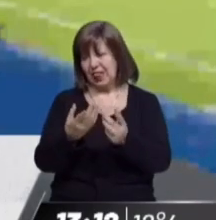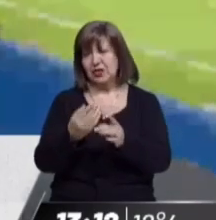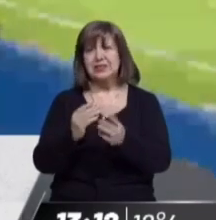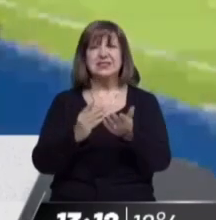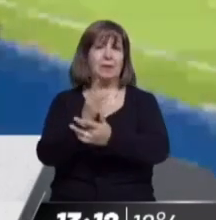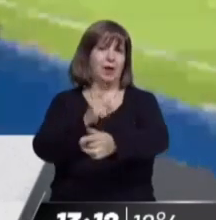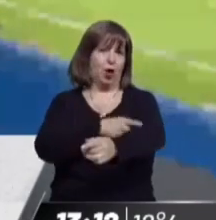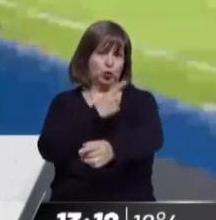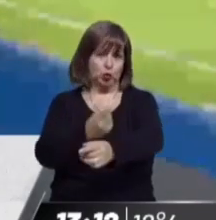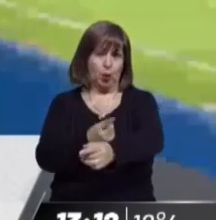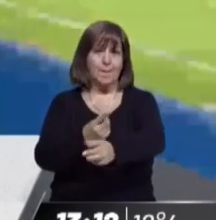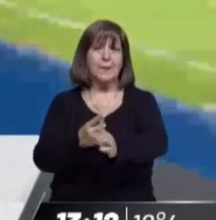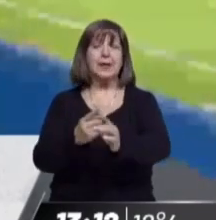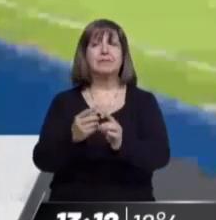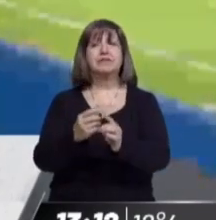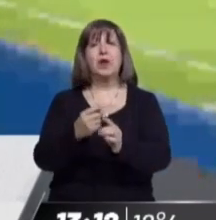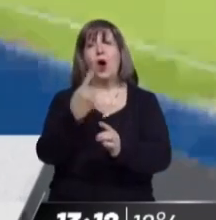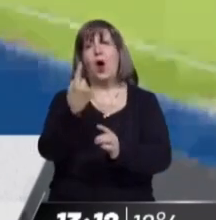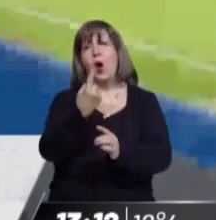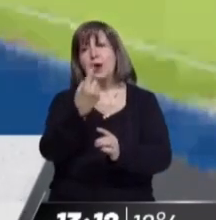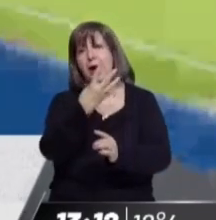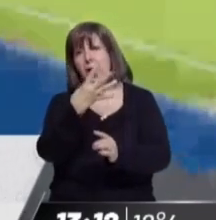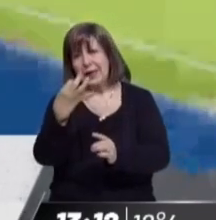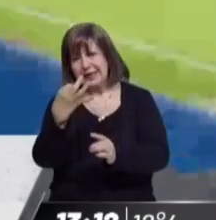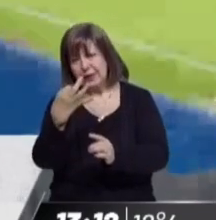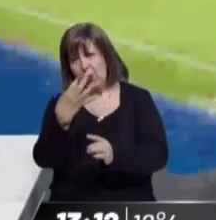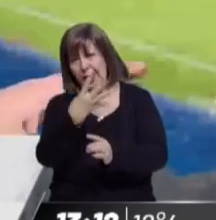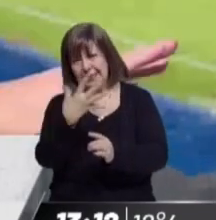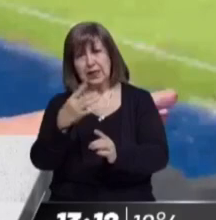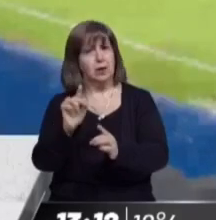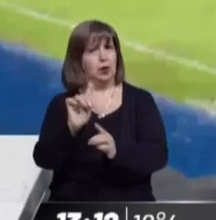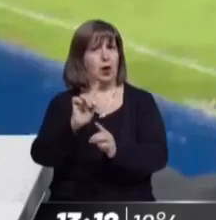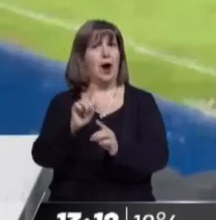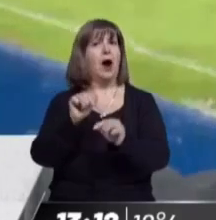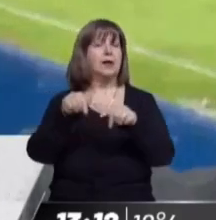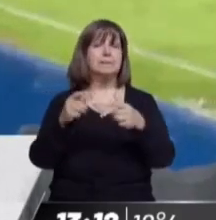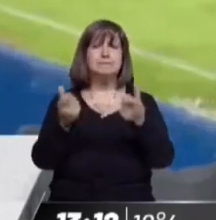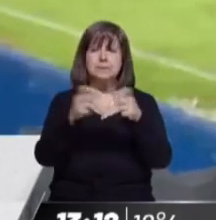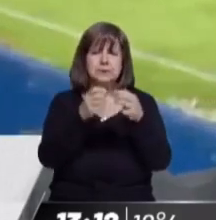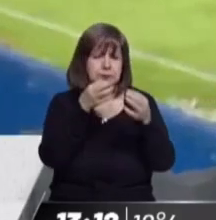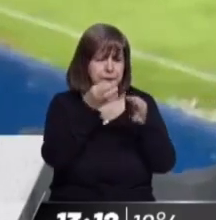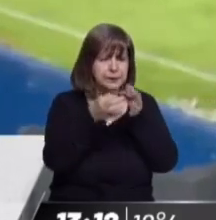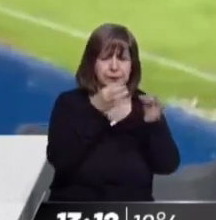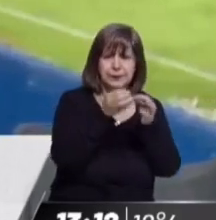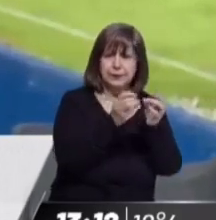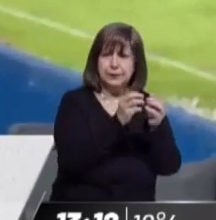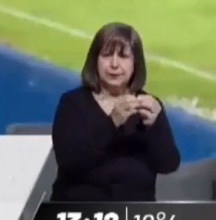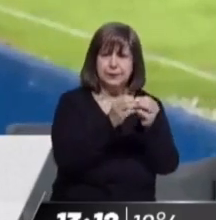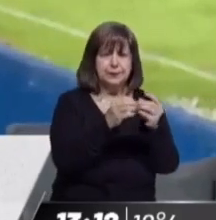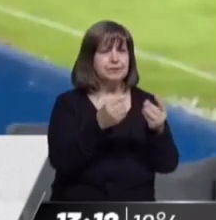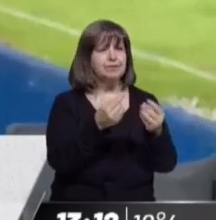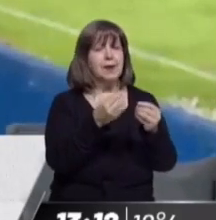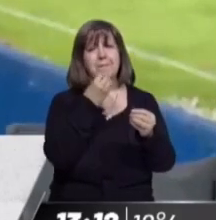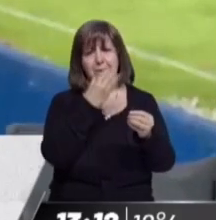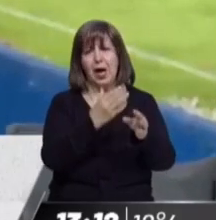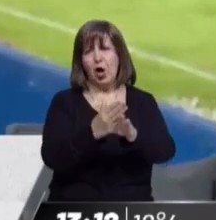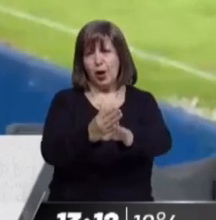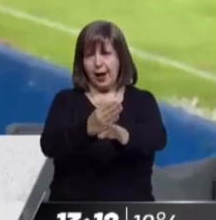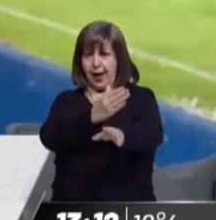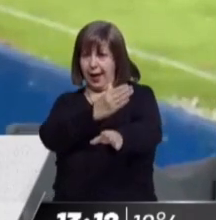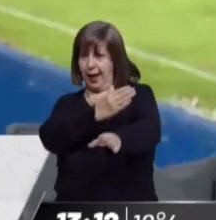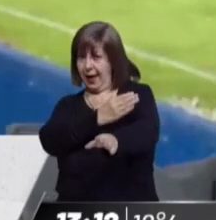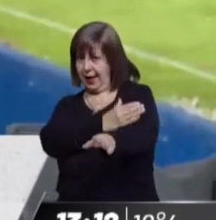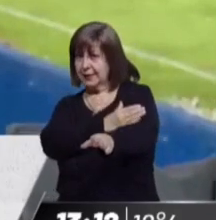del partido o horita 45 antes en este caso hemos estado hablando con la dirigencia eh se ha